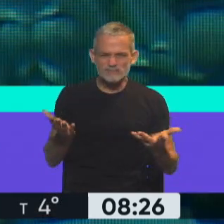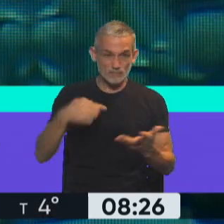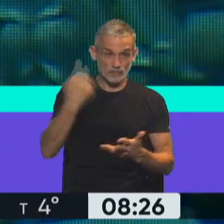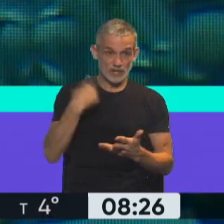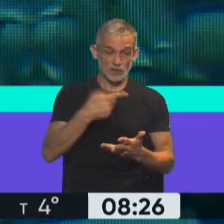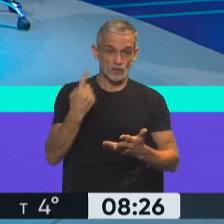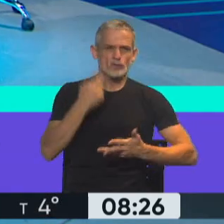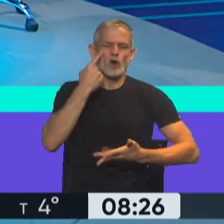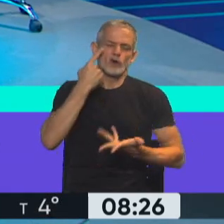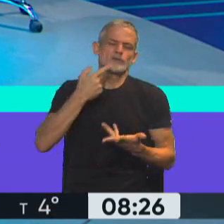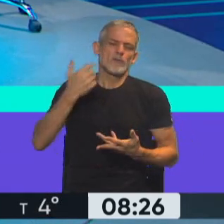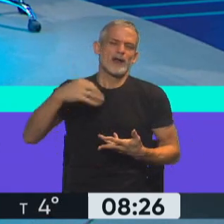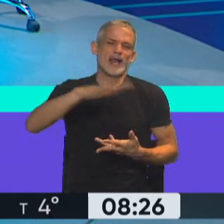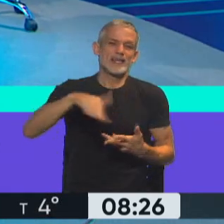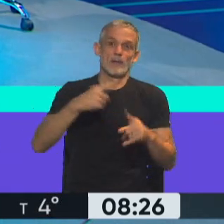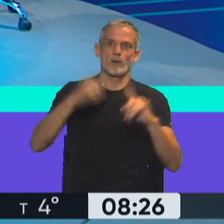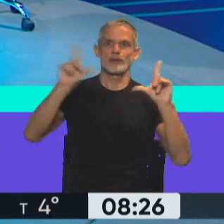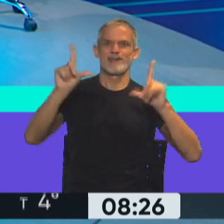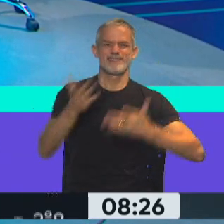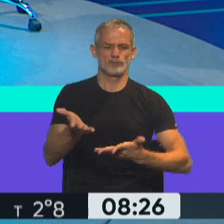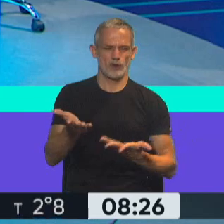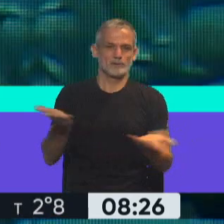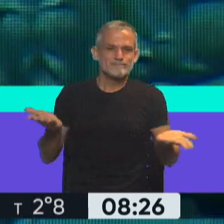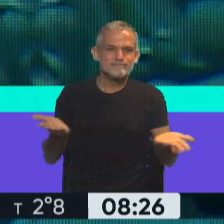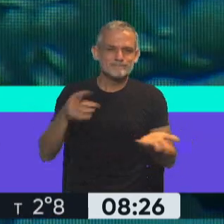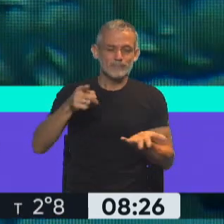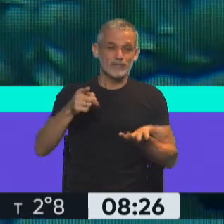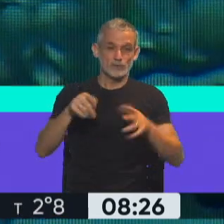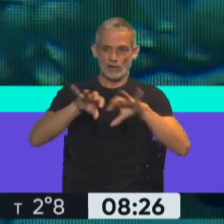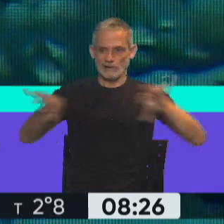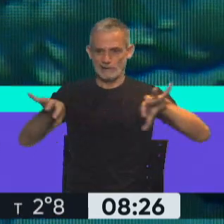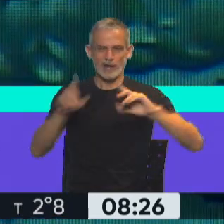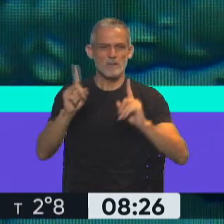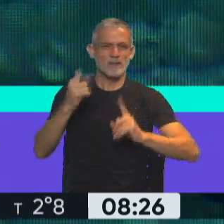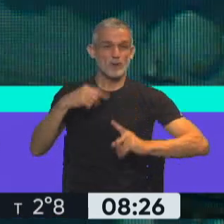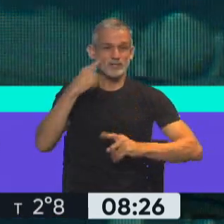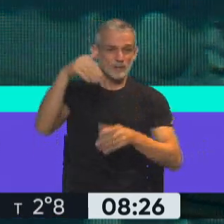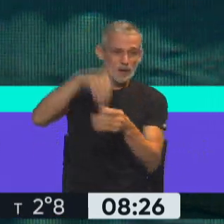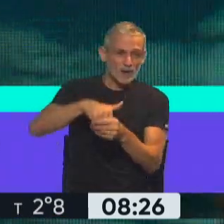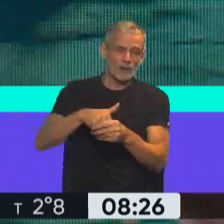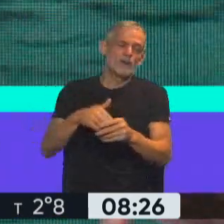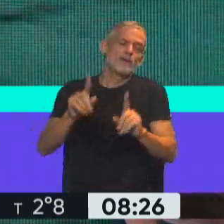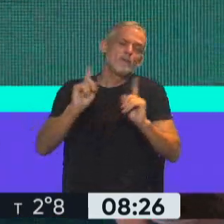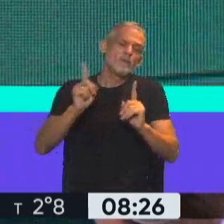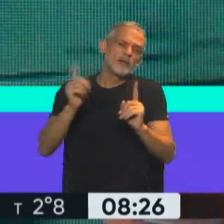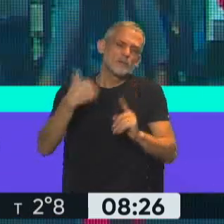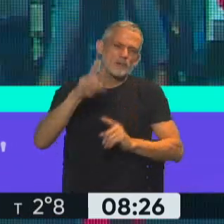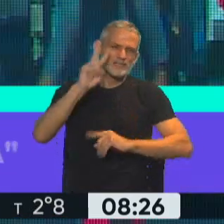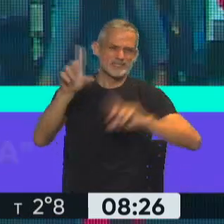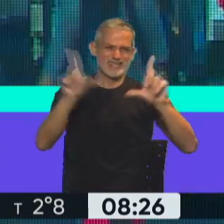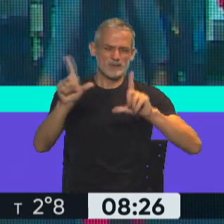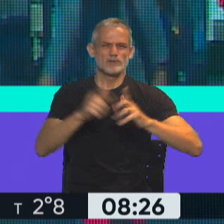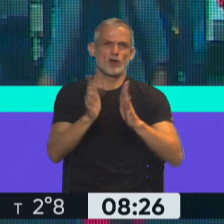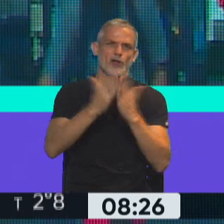nosotros conocemos la realidad a través de los medios de comunicación, y también es cierto que esta polarización que vemos en las urnas, claramente la vemos también en los medios,